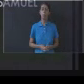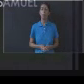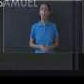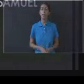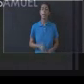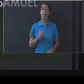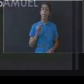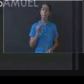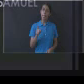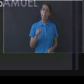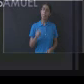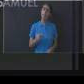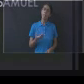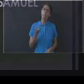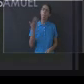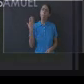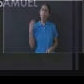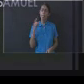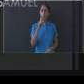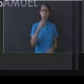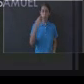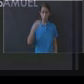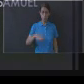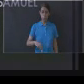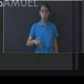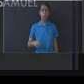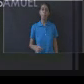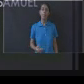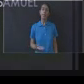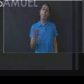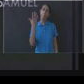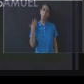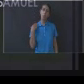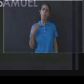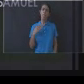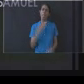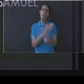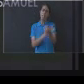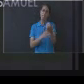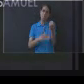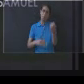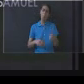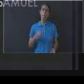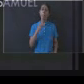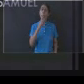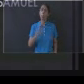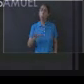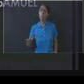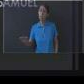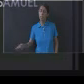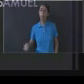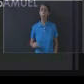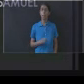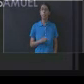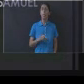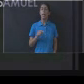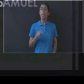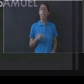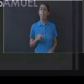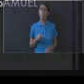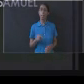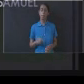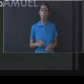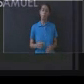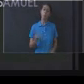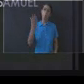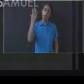lastimada en su niñez. Él había quedado lisiado en su niñez por la